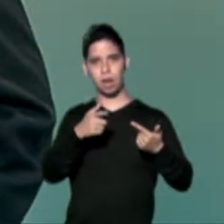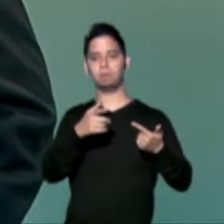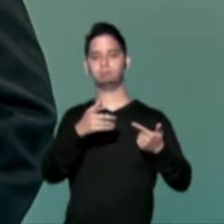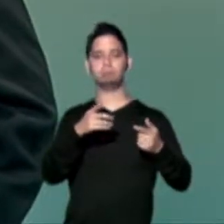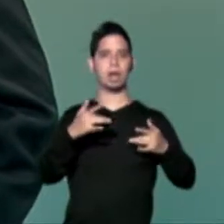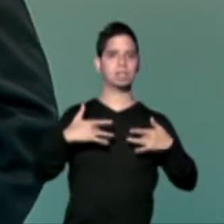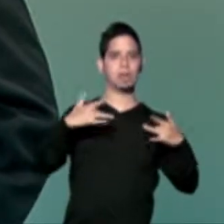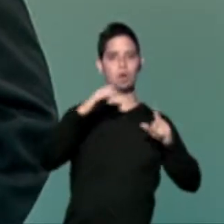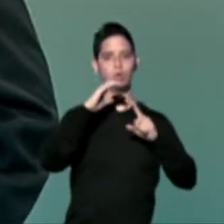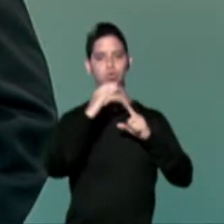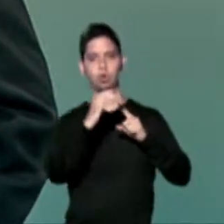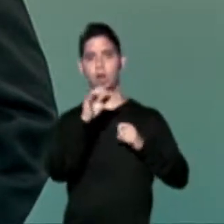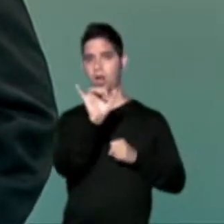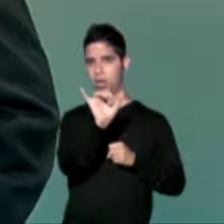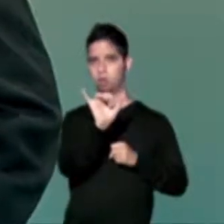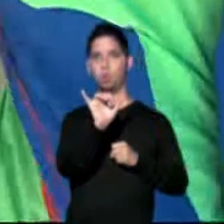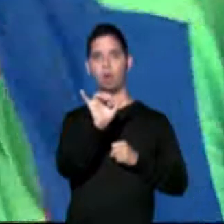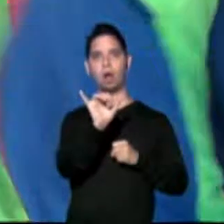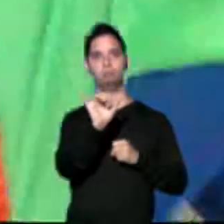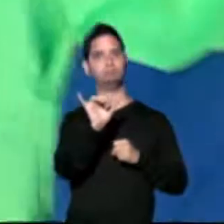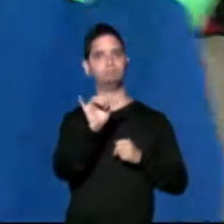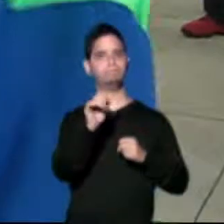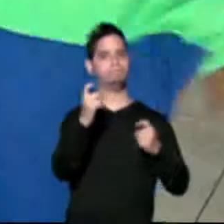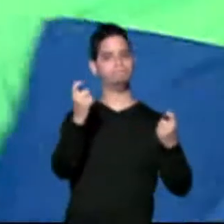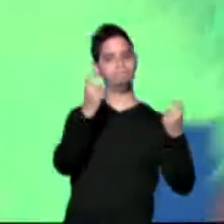para llegar a la isleta de San Juan.